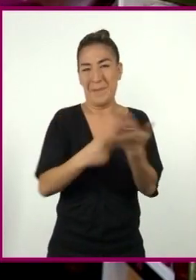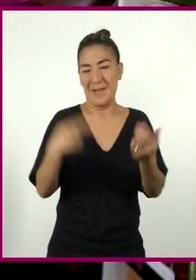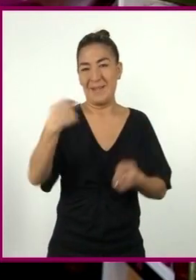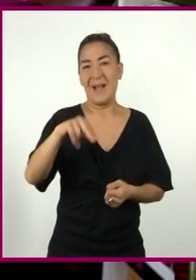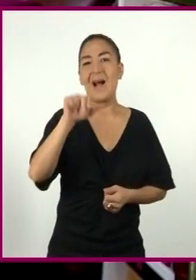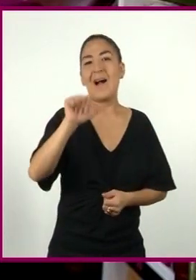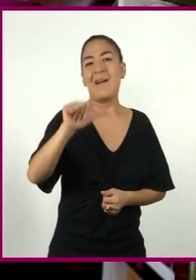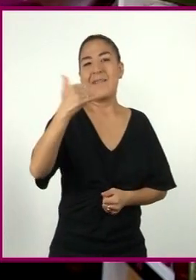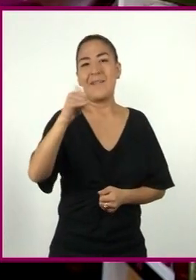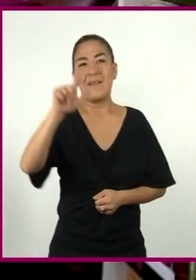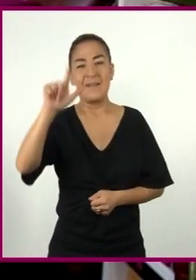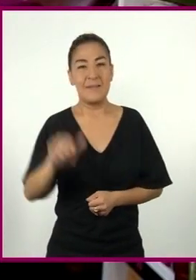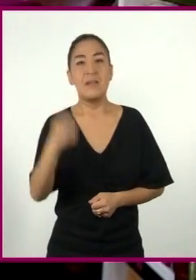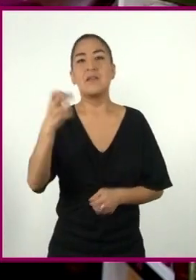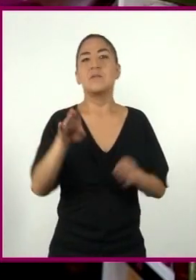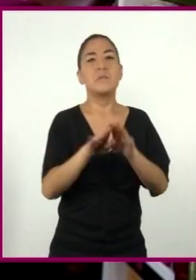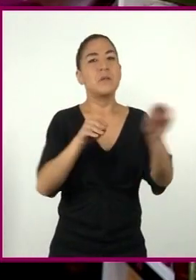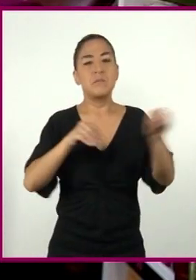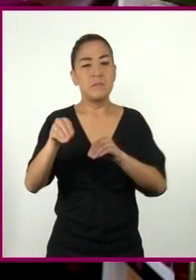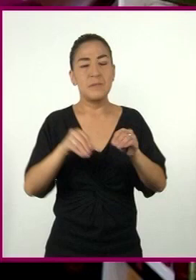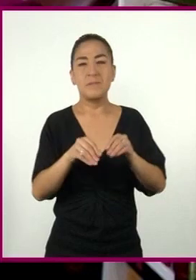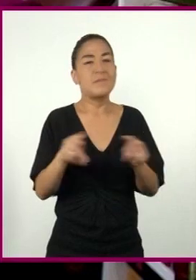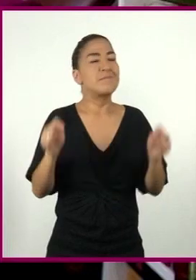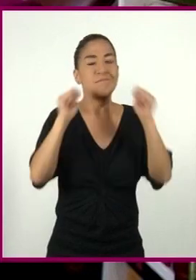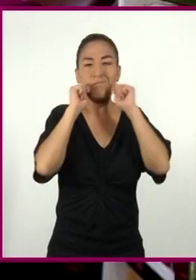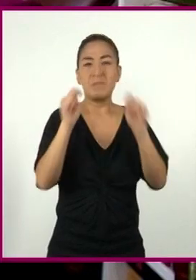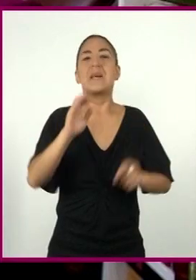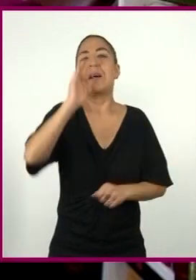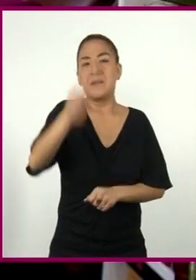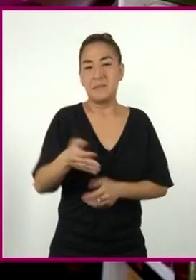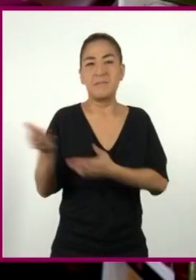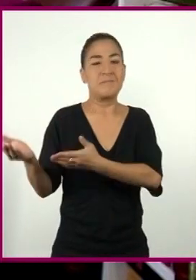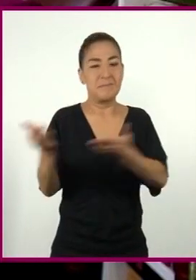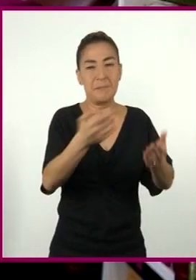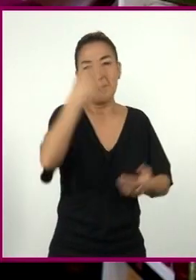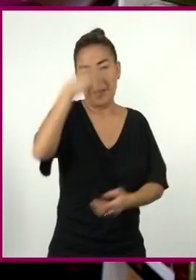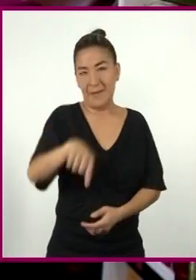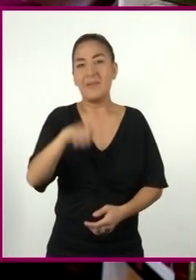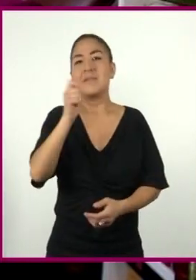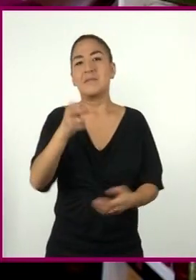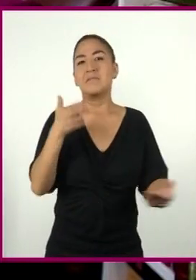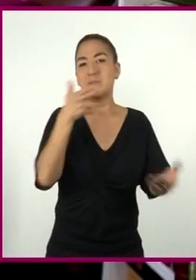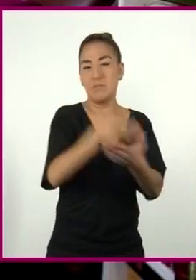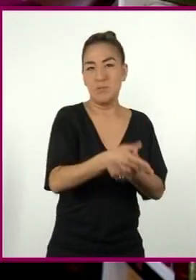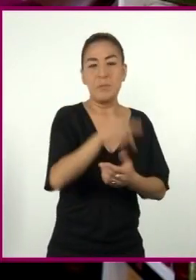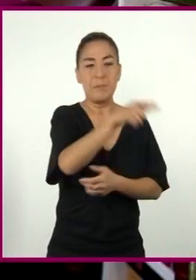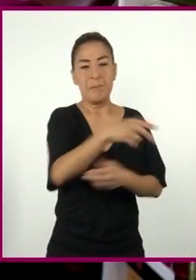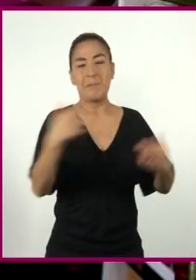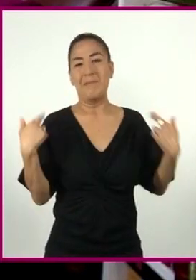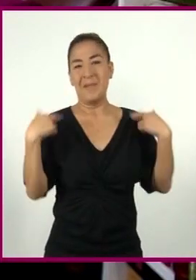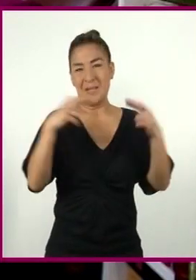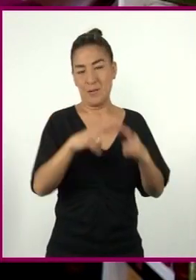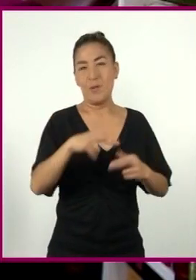embargo fue capaz de permitir la ejecución, el fusilamiento de su maestro Otilio Montaño, quien